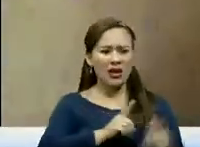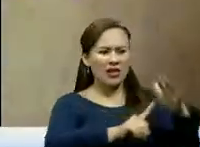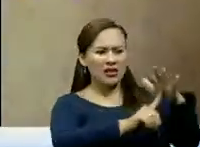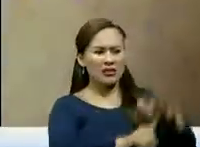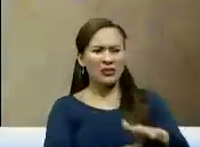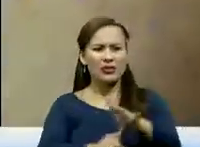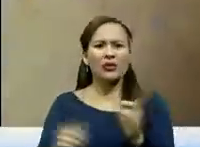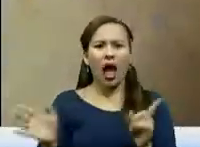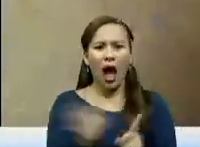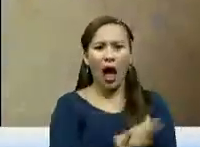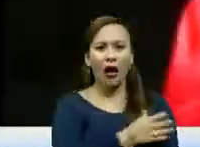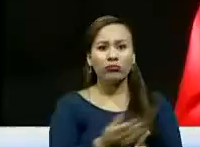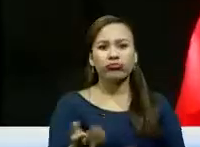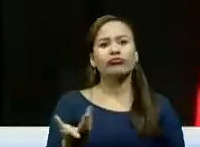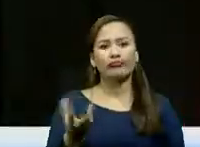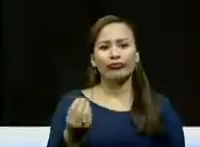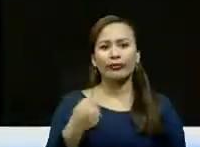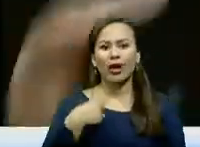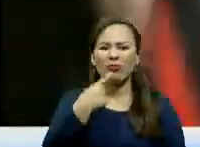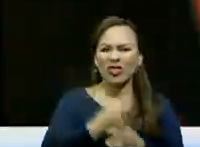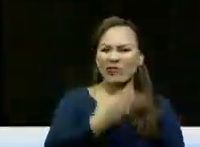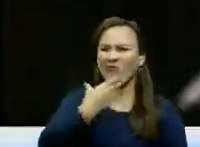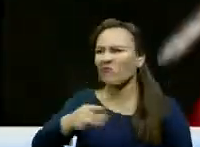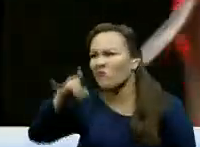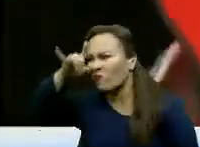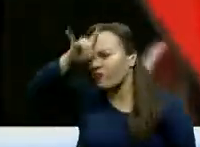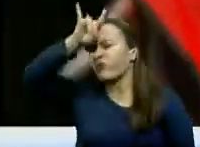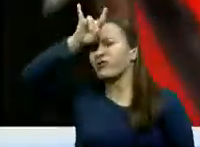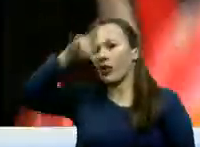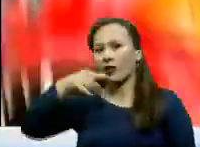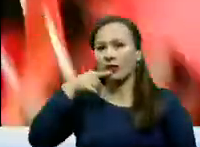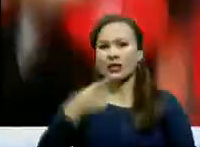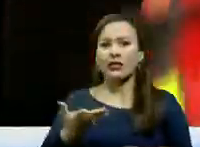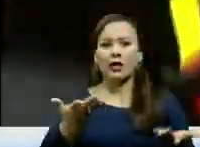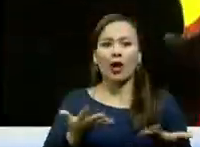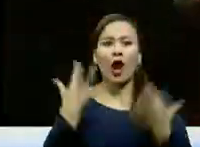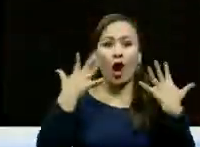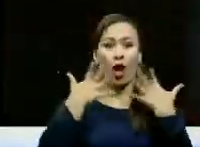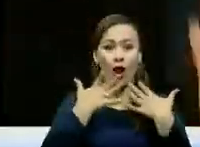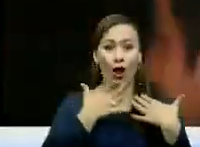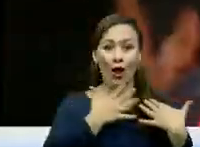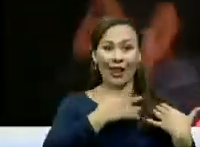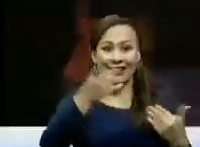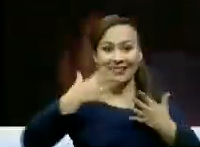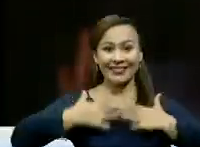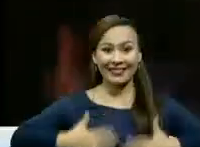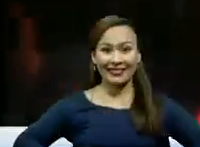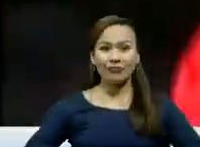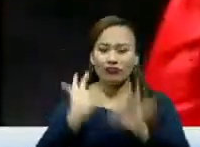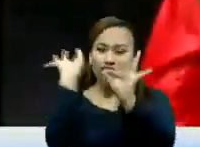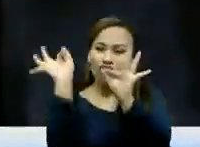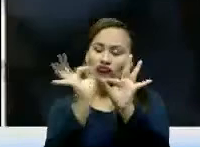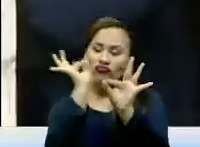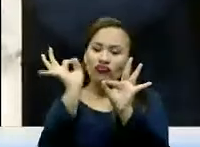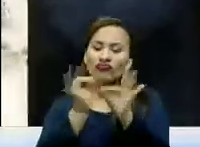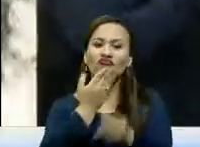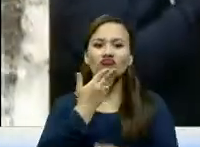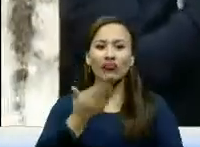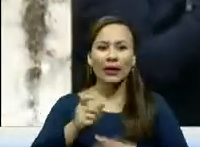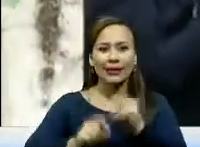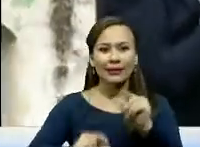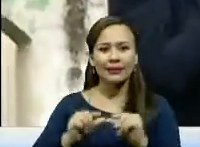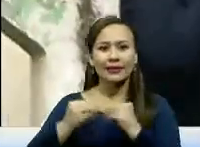Los personajes principales son los diablos de Píllaro, que se visten con atuendos coloridos y su confección es un arte que va de generación a